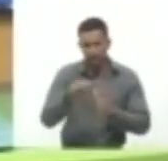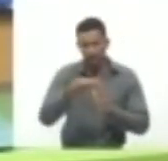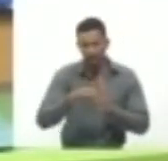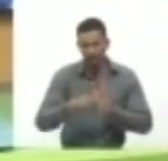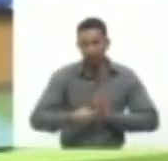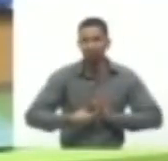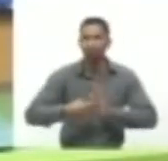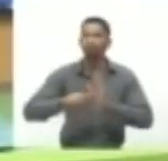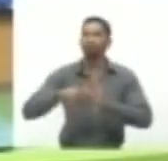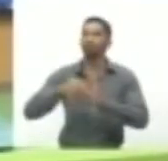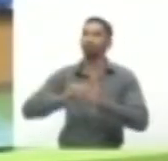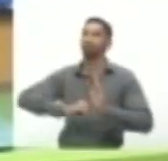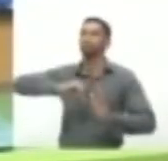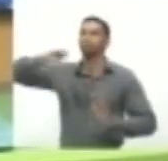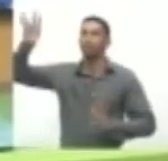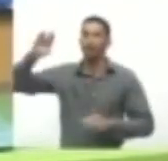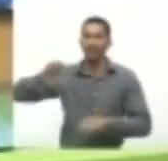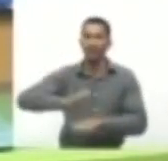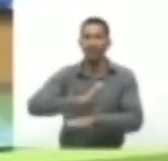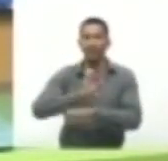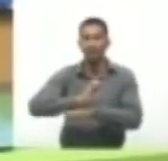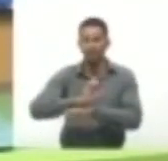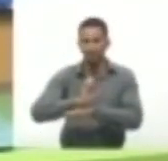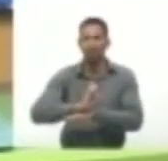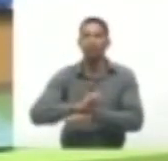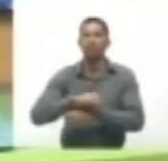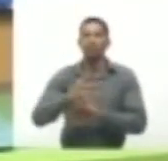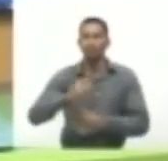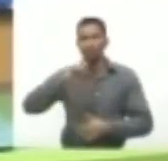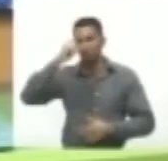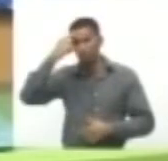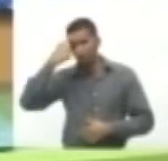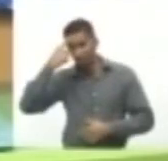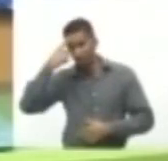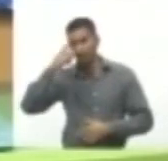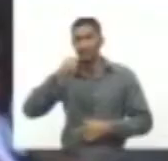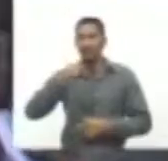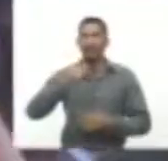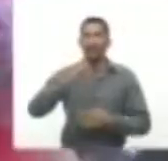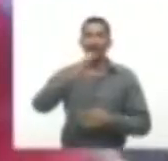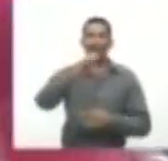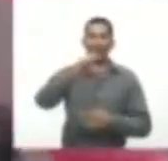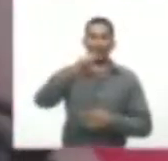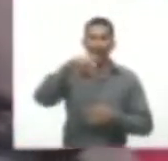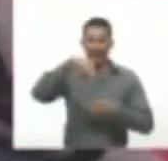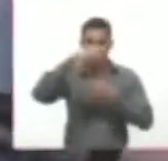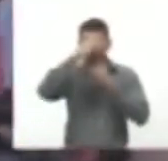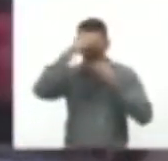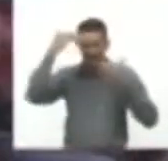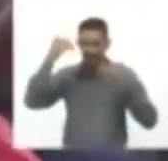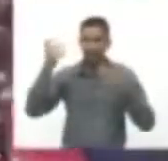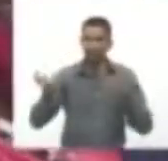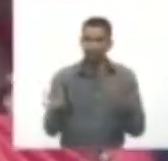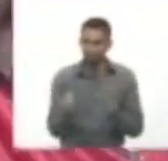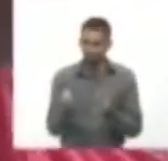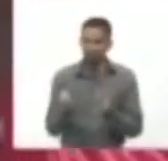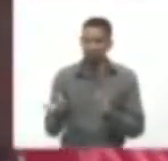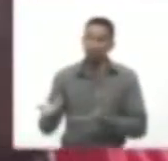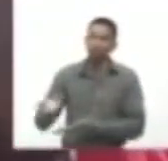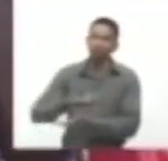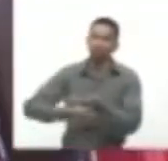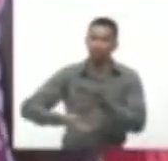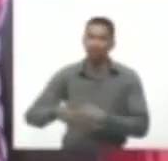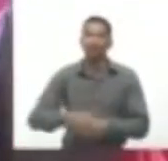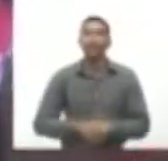discutidas entre el gobierno y el ELN. En Barranquilla el acto fue en la Plaza de la Paz. En las principales ciudades del país, las